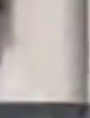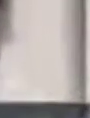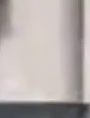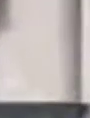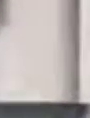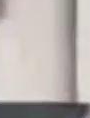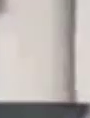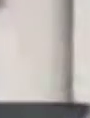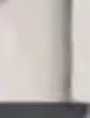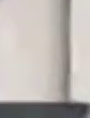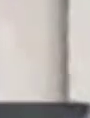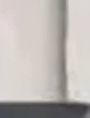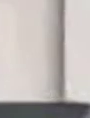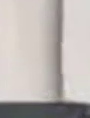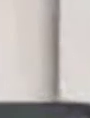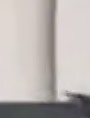Perú.